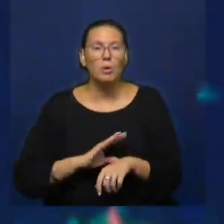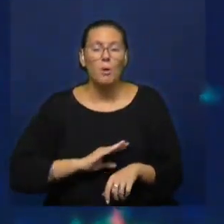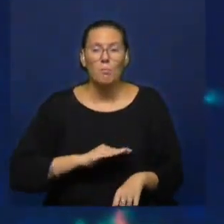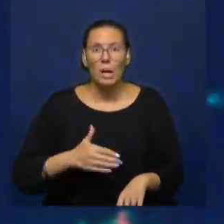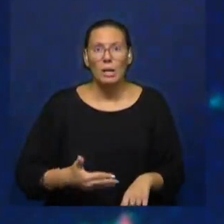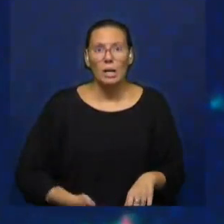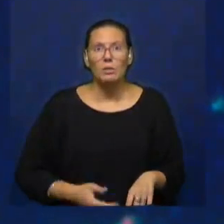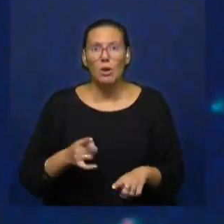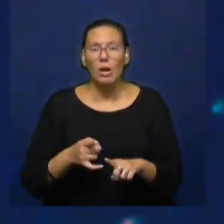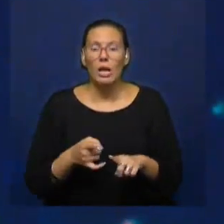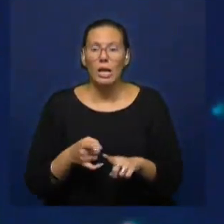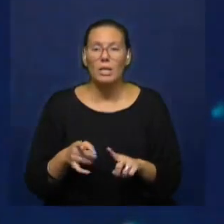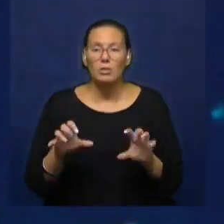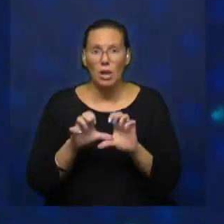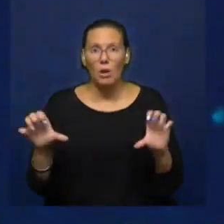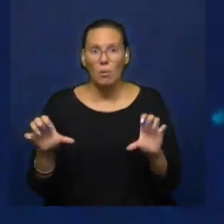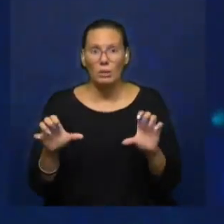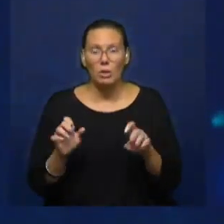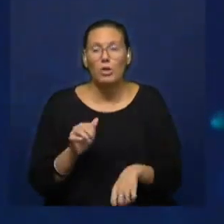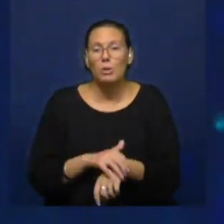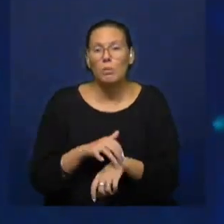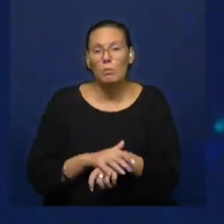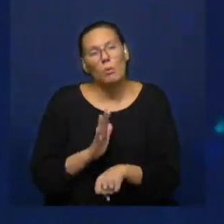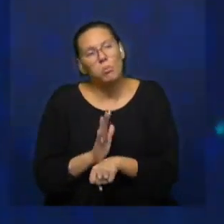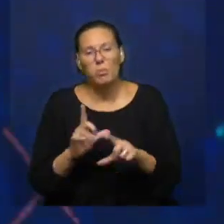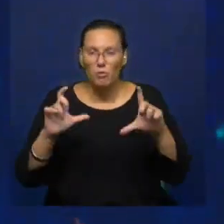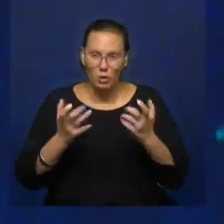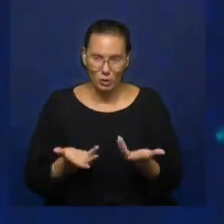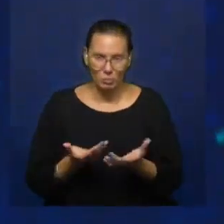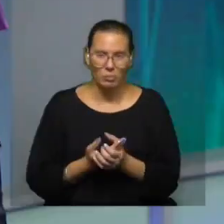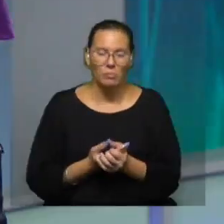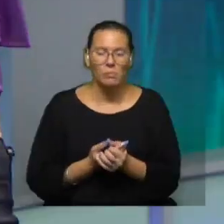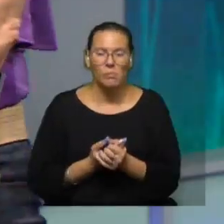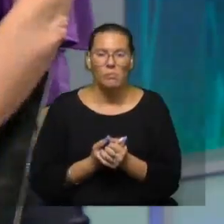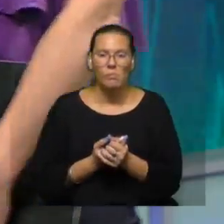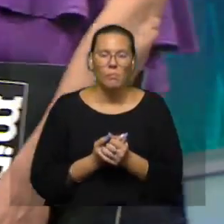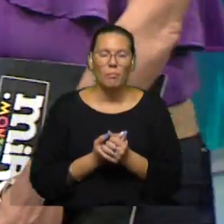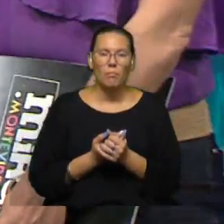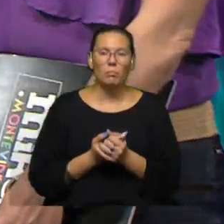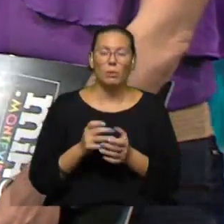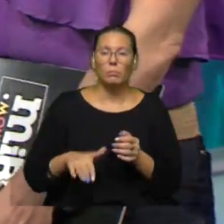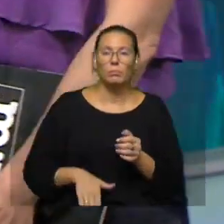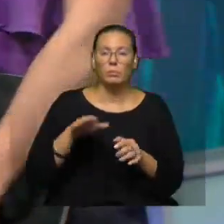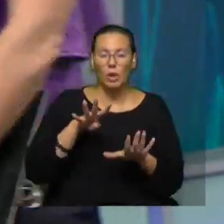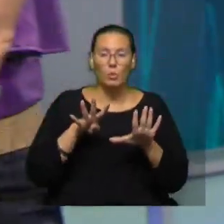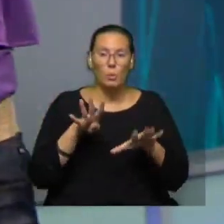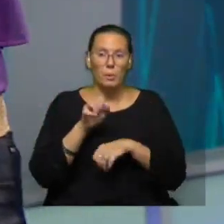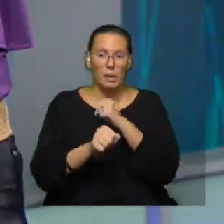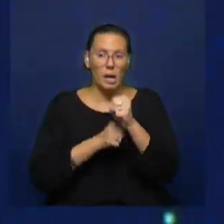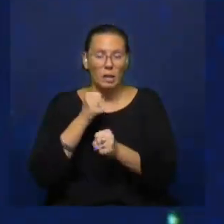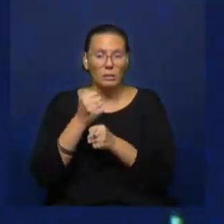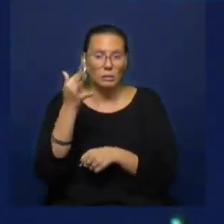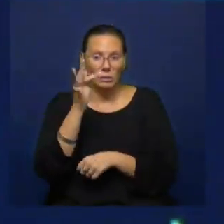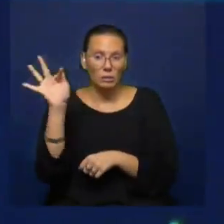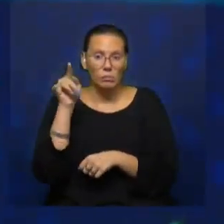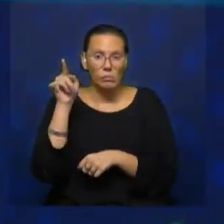eso es ecuación, ese momento. Excelente. Esa foto, sí. Liz, vos te criaste, bueno, hasta los 9 años te criaste en Francia,